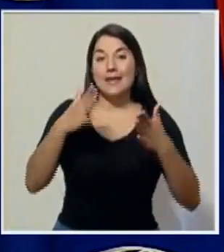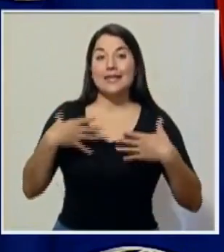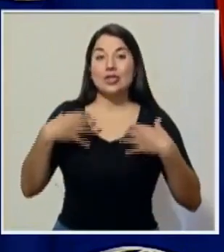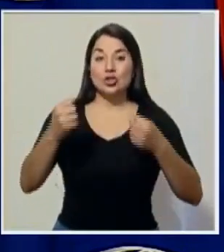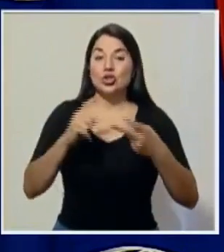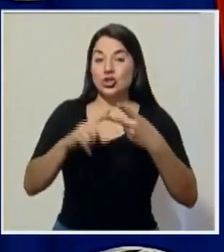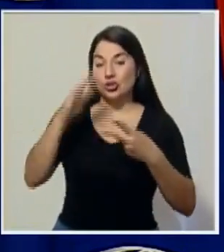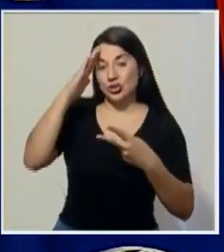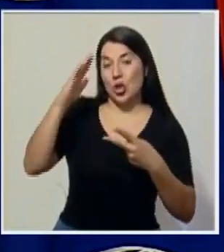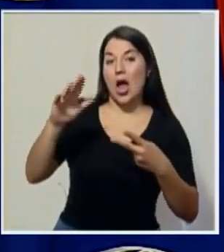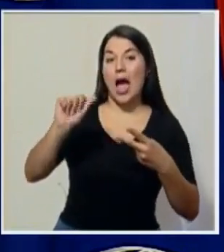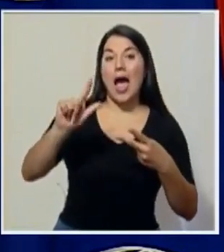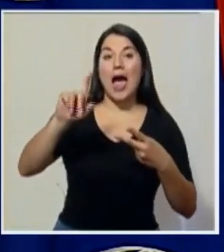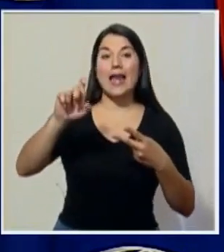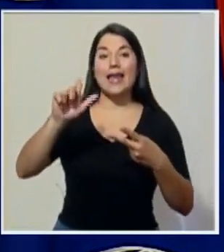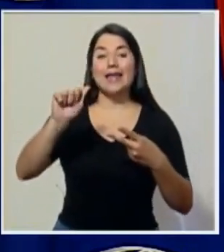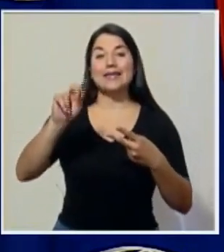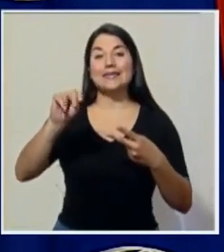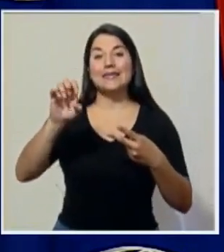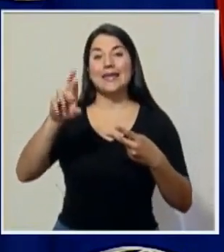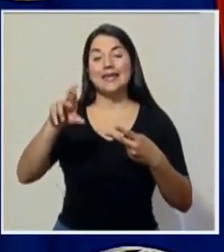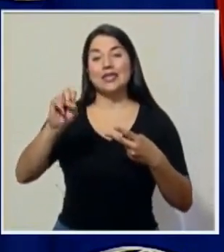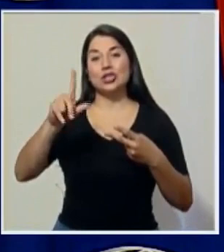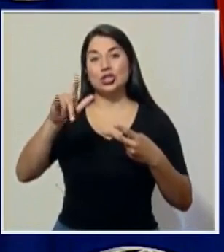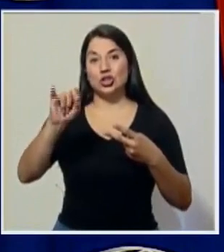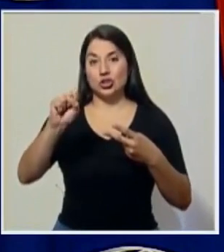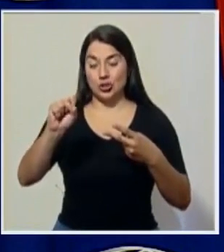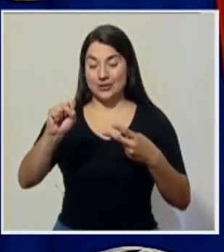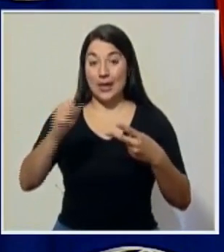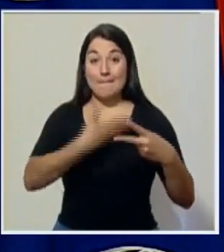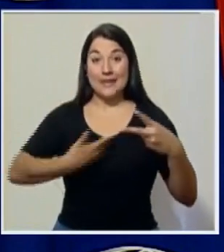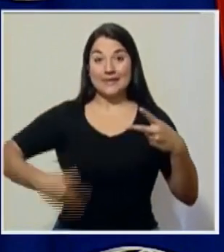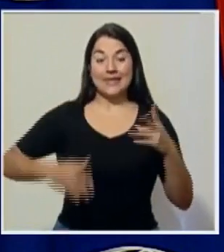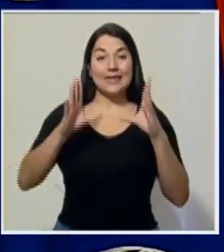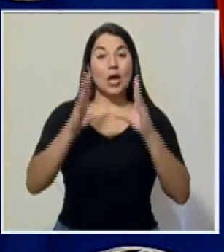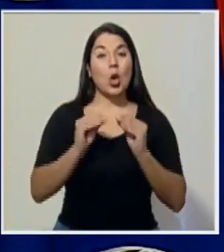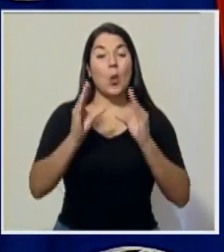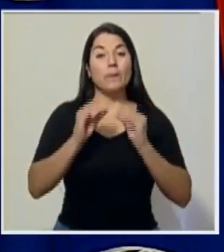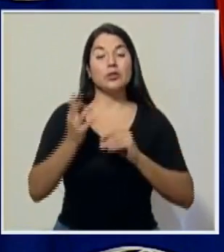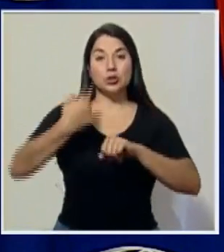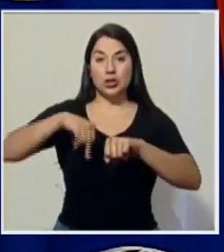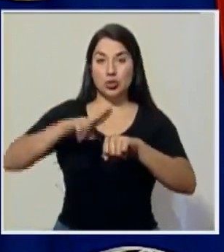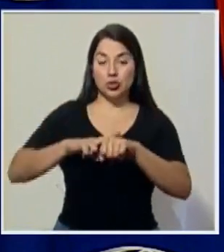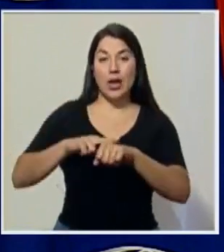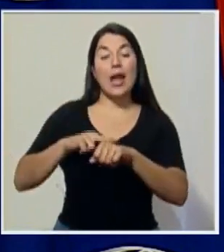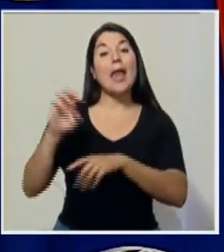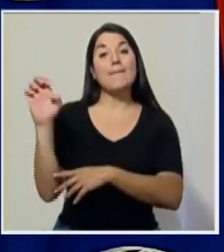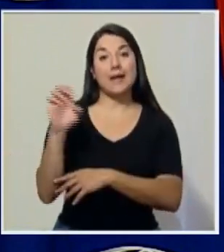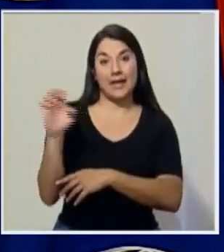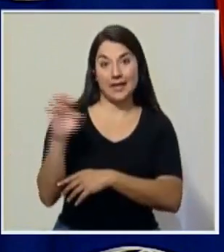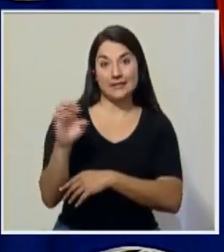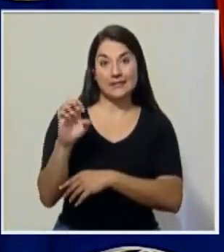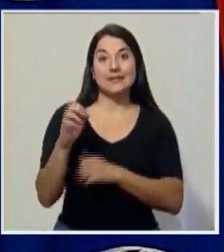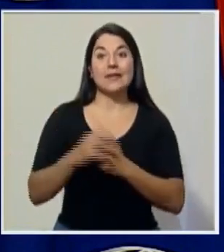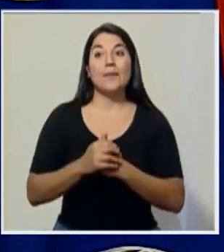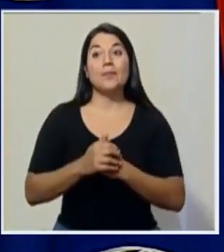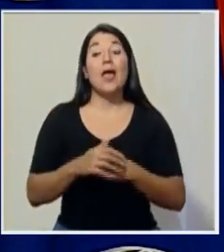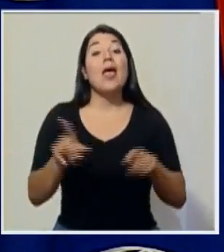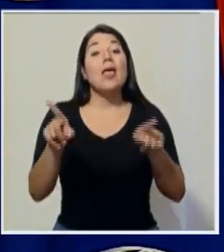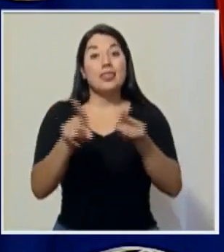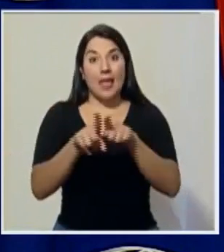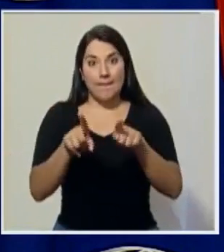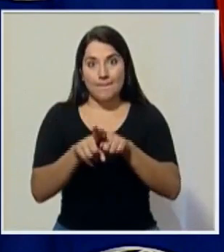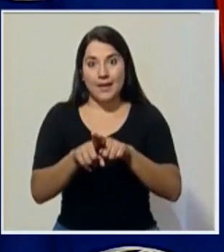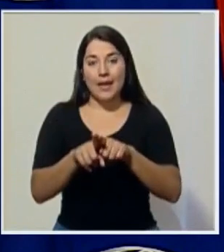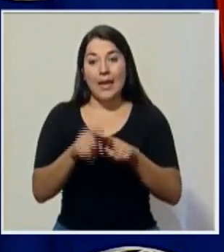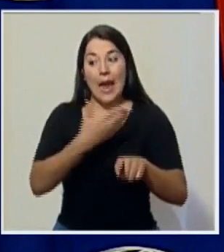Salud, don Alexander Solís, presidente de la Comisión Nacional de Emergencias, a los presidentes de las cámaras también